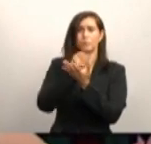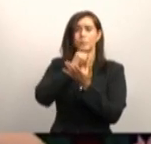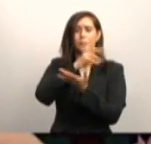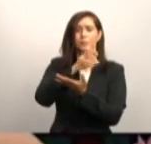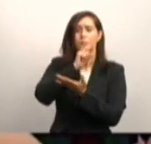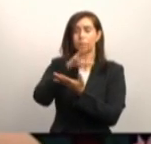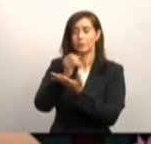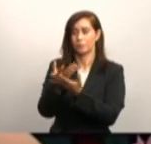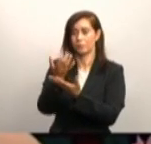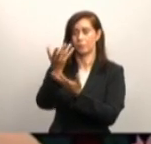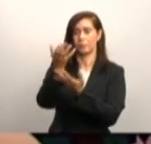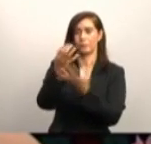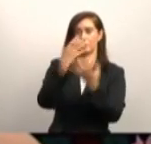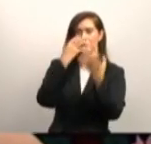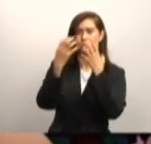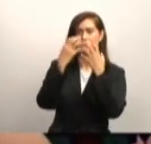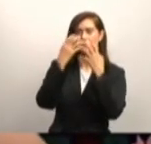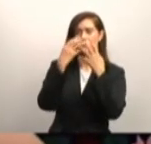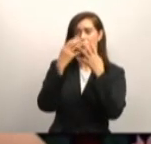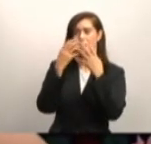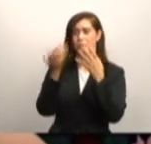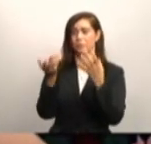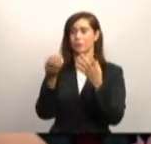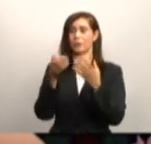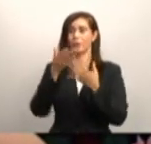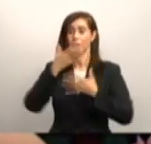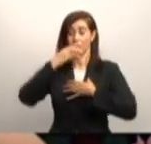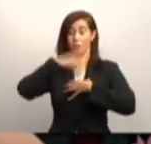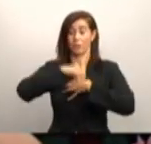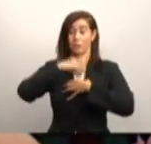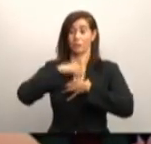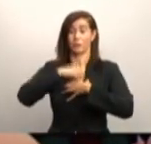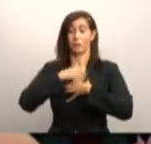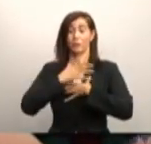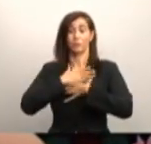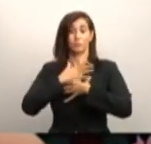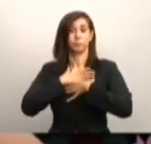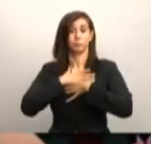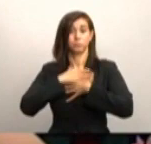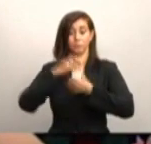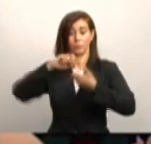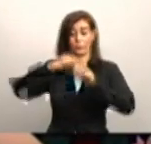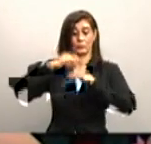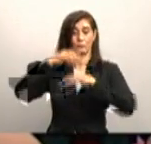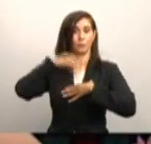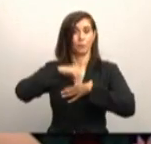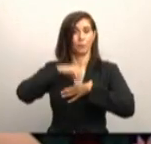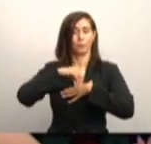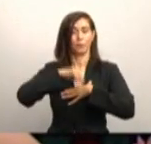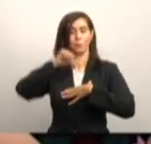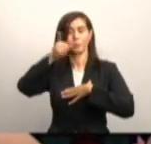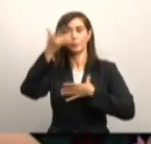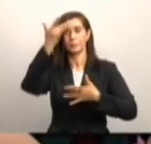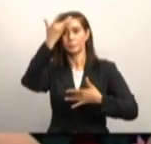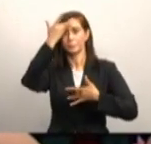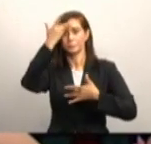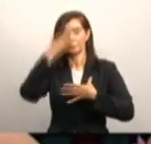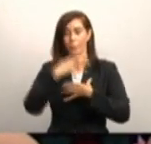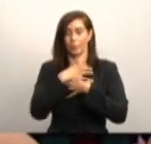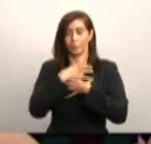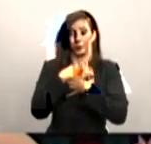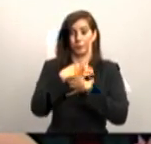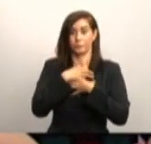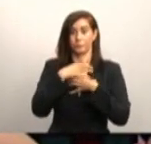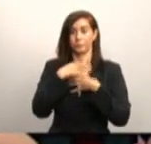la situación de enfermos con COVID-19, que es una enfermedad sobre todo respiratoria, otros tipos de enfermos asmáticos y